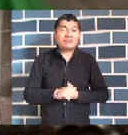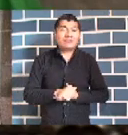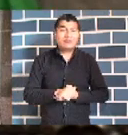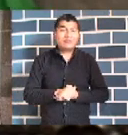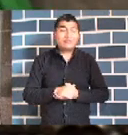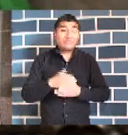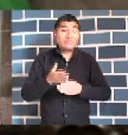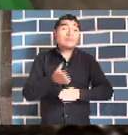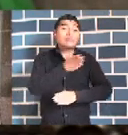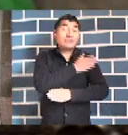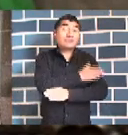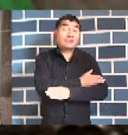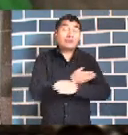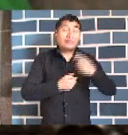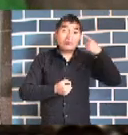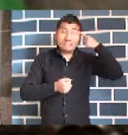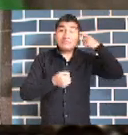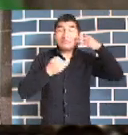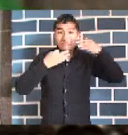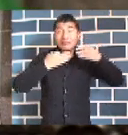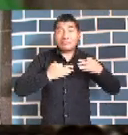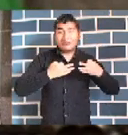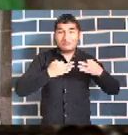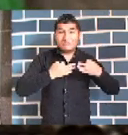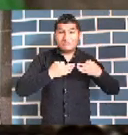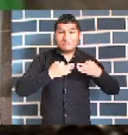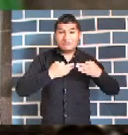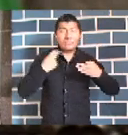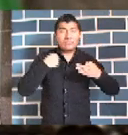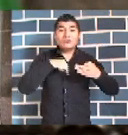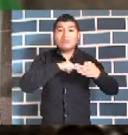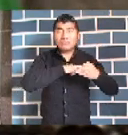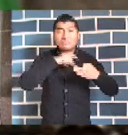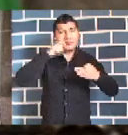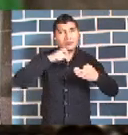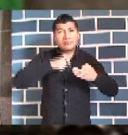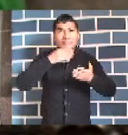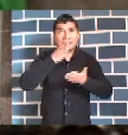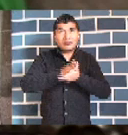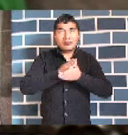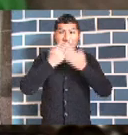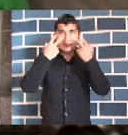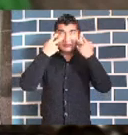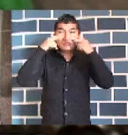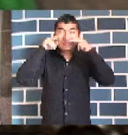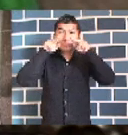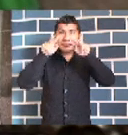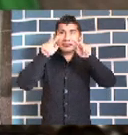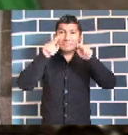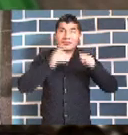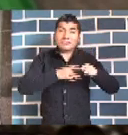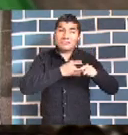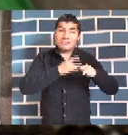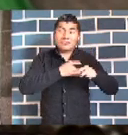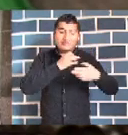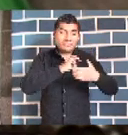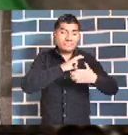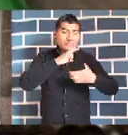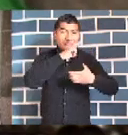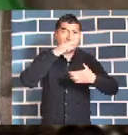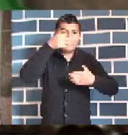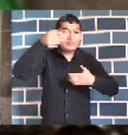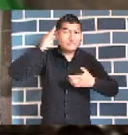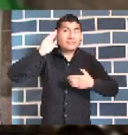antes de decidir por tanto hemos de detenernos a escuchar lo que inspira el espíritu de